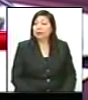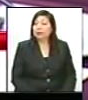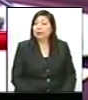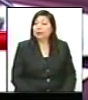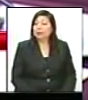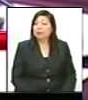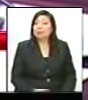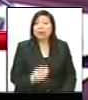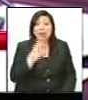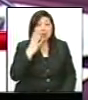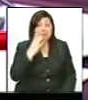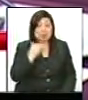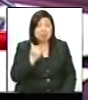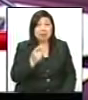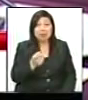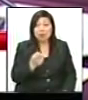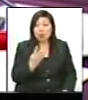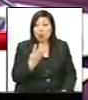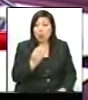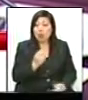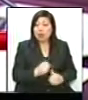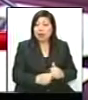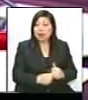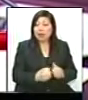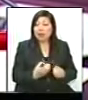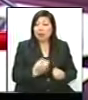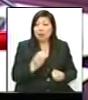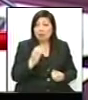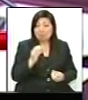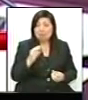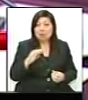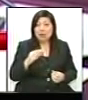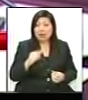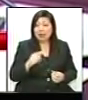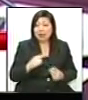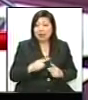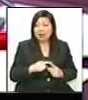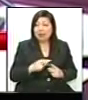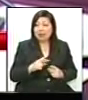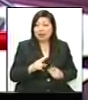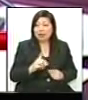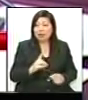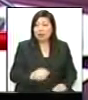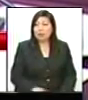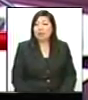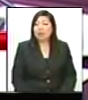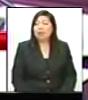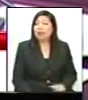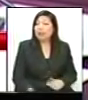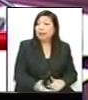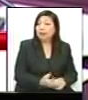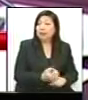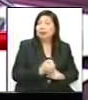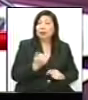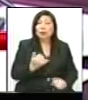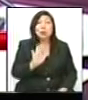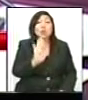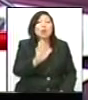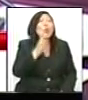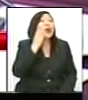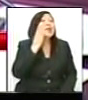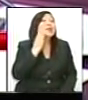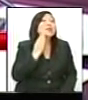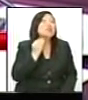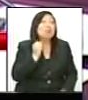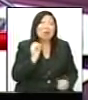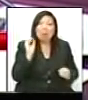la experiencia del doctor Walde de más de 40 años como magistrado y creo que es importante rescatar de esta experiencia